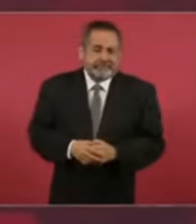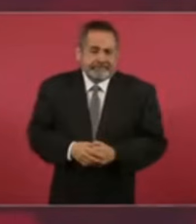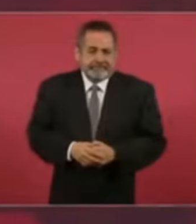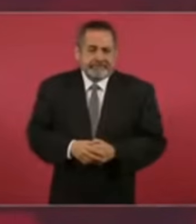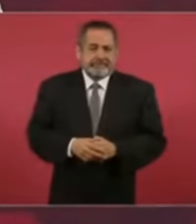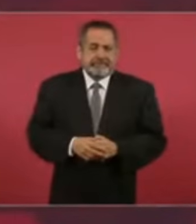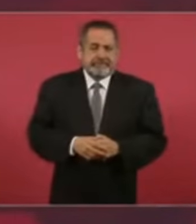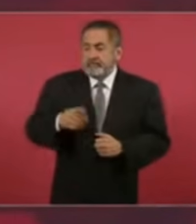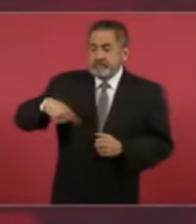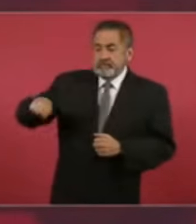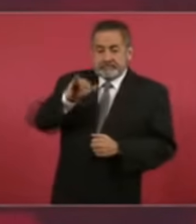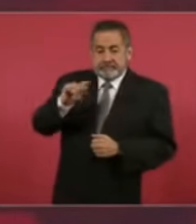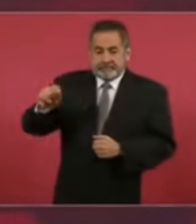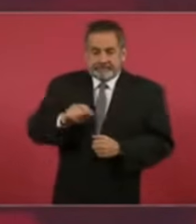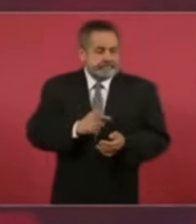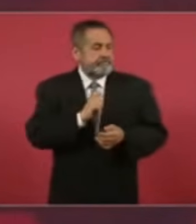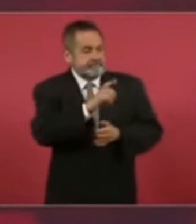Todo lo contrataron